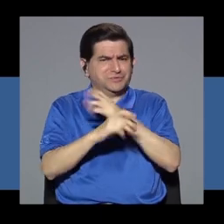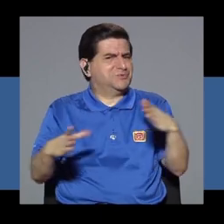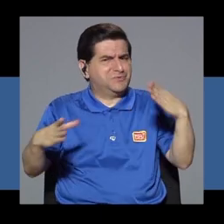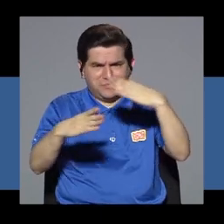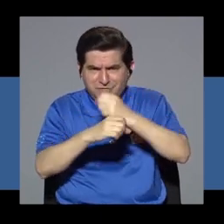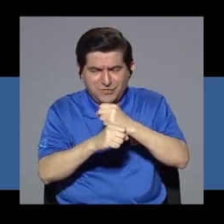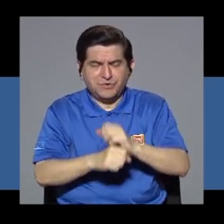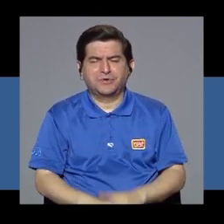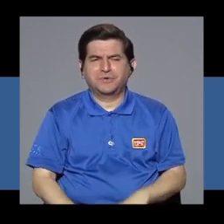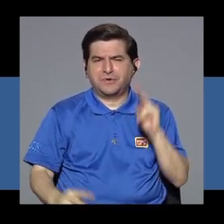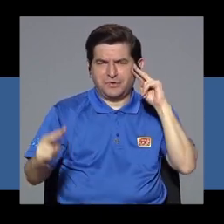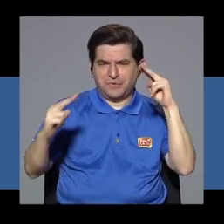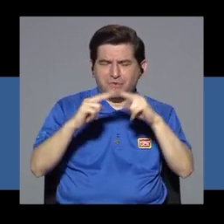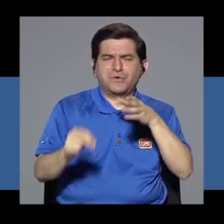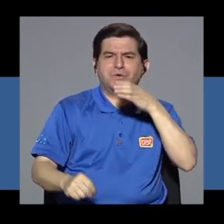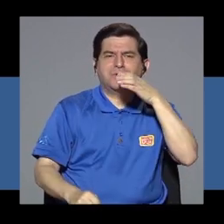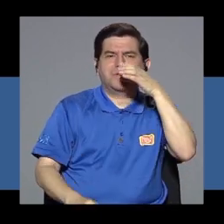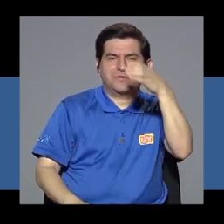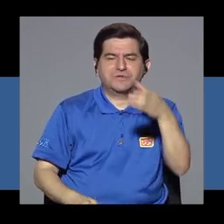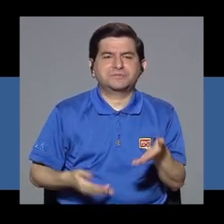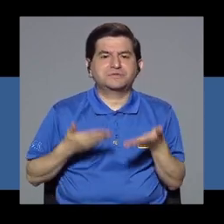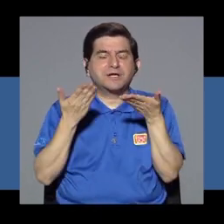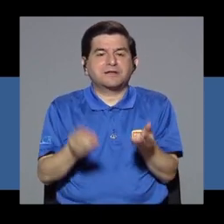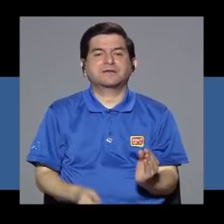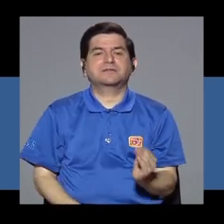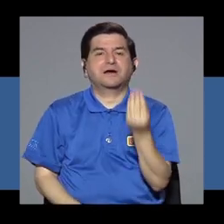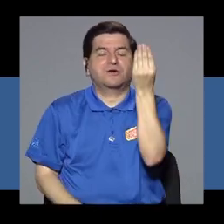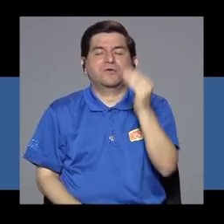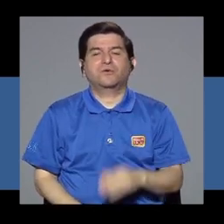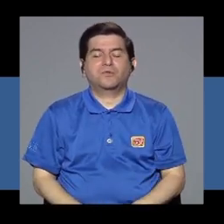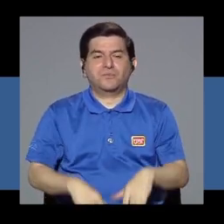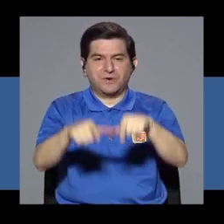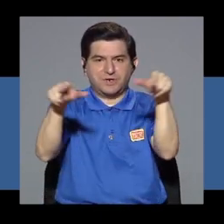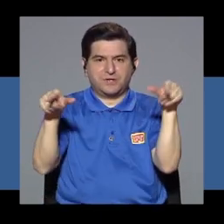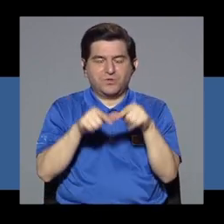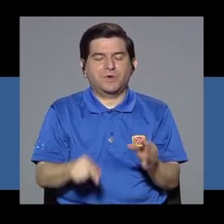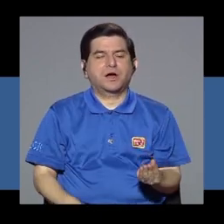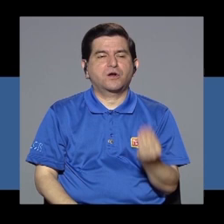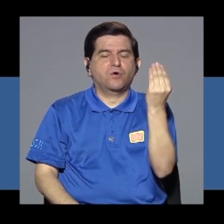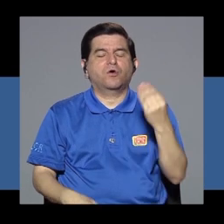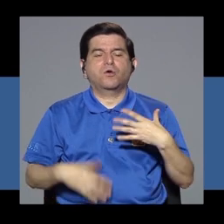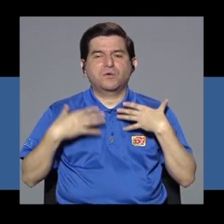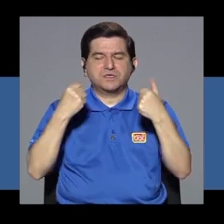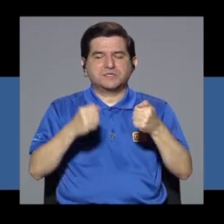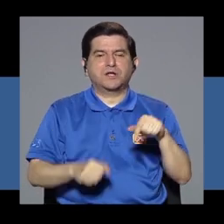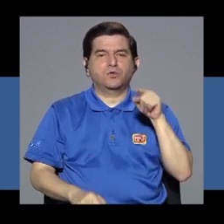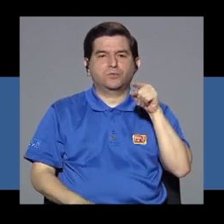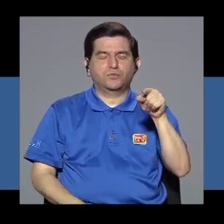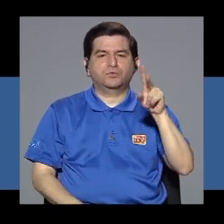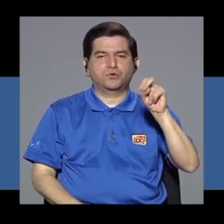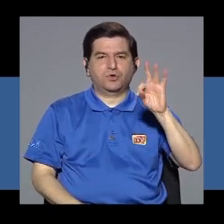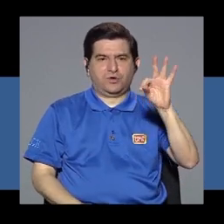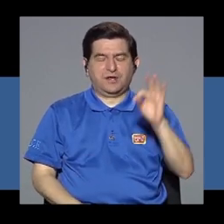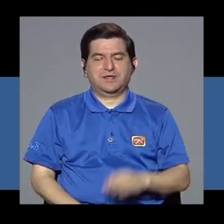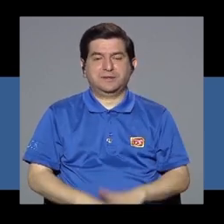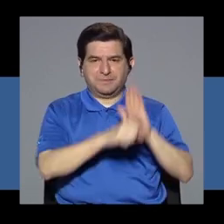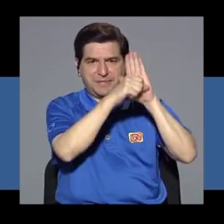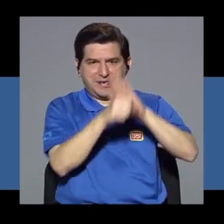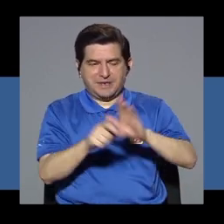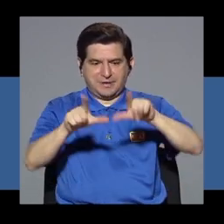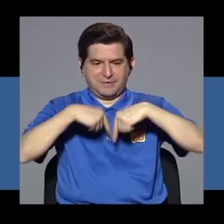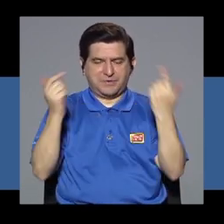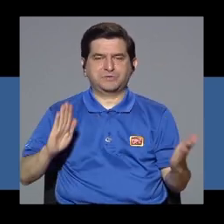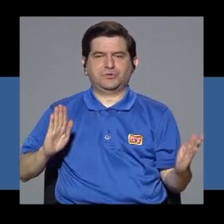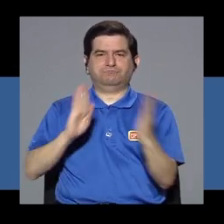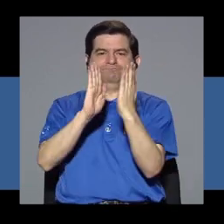de hacer? Conozcamos las recomendaciones que da a los jóvenes la página jovensalud.net para enfrentar la